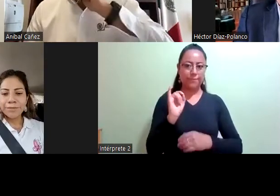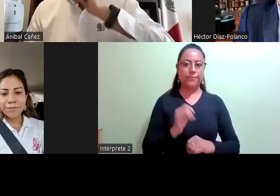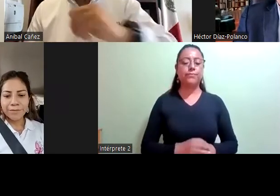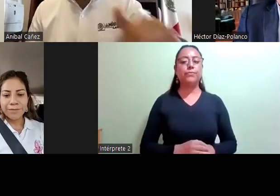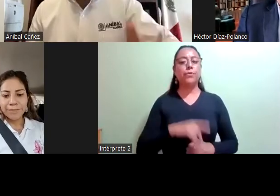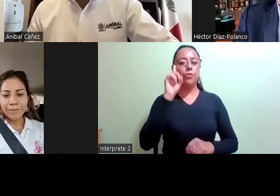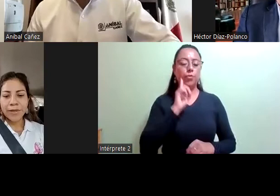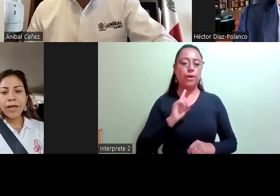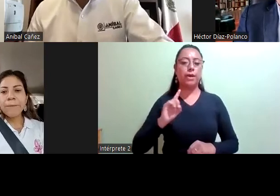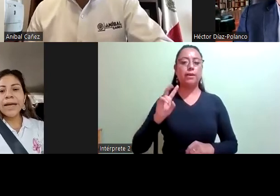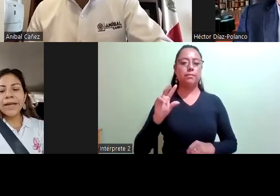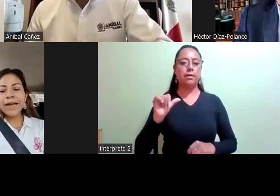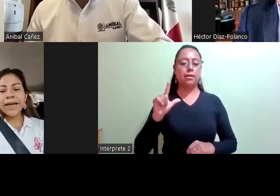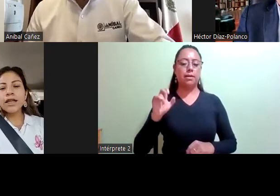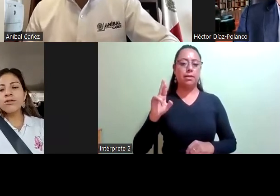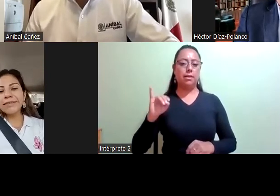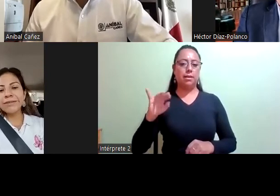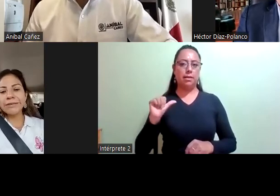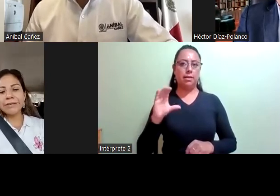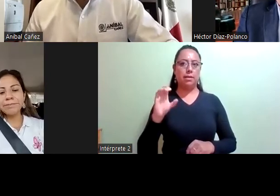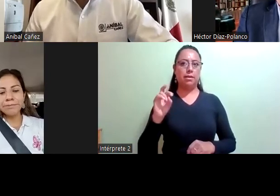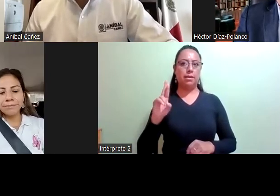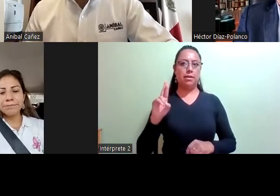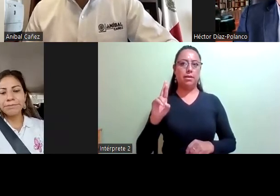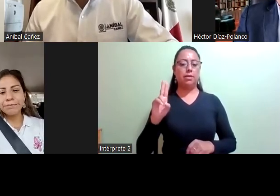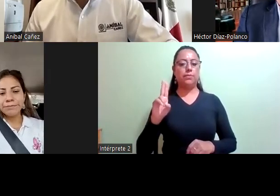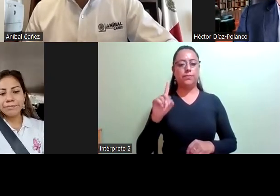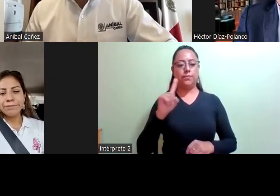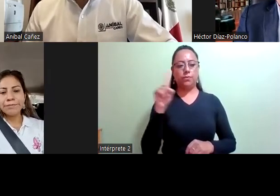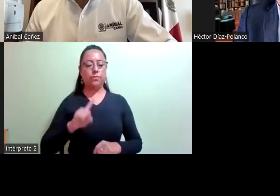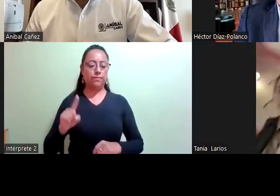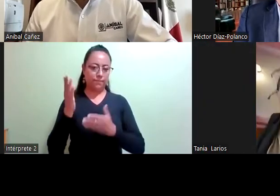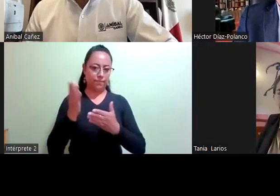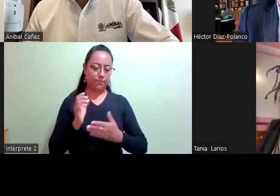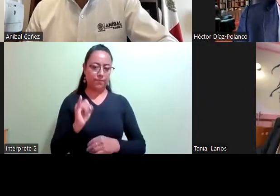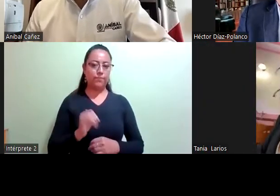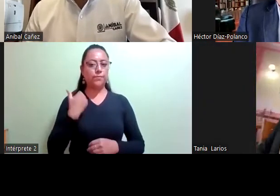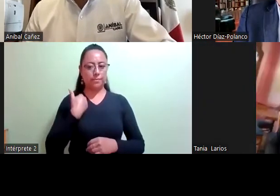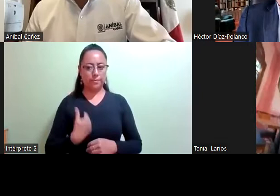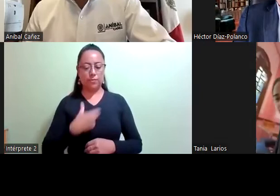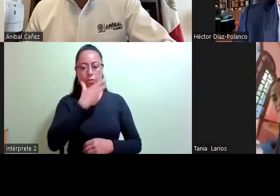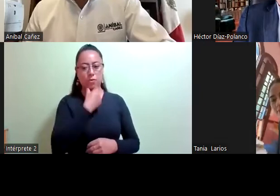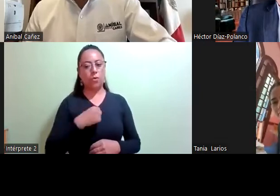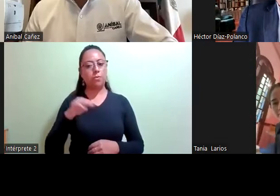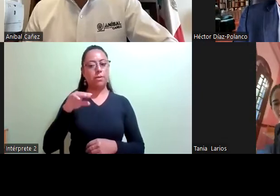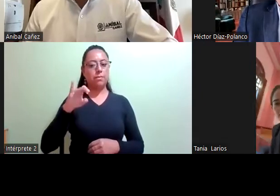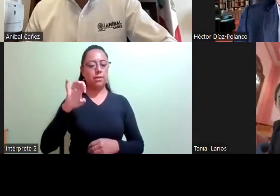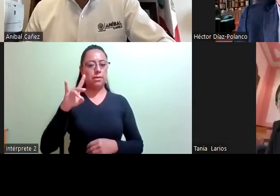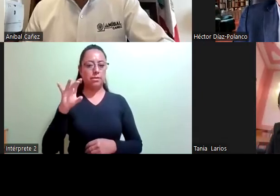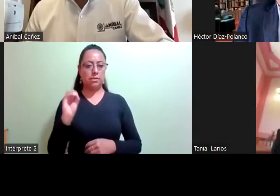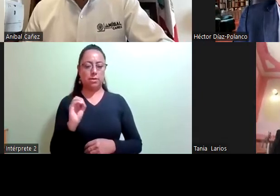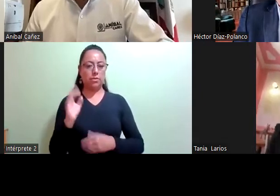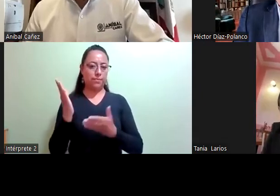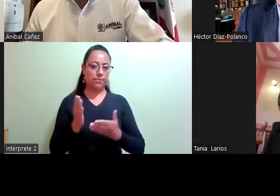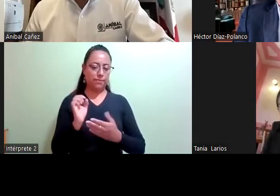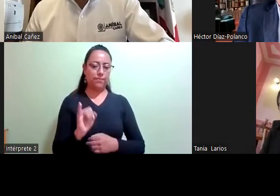Flores. Valeria Cruz, presente. El de la voz, Miguel Macedo, presente. Diputado Héctor